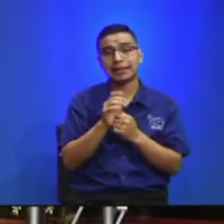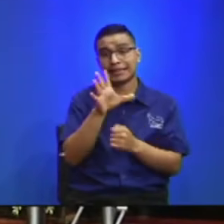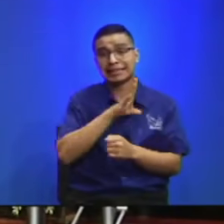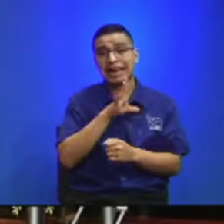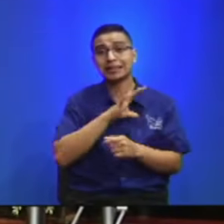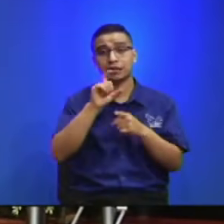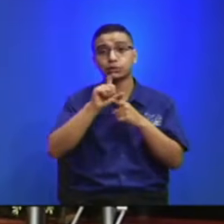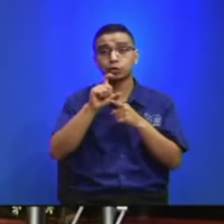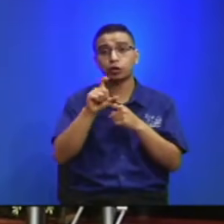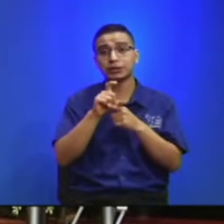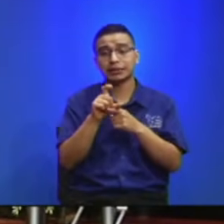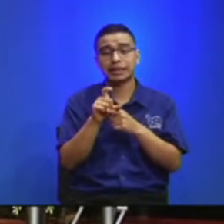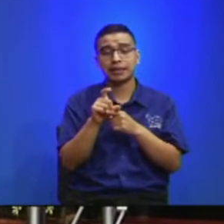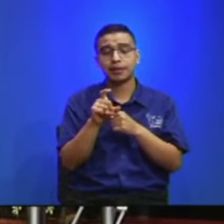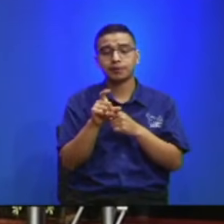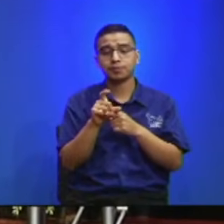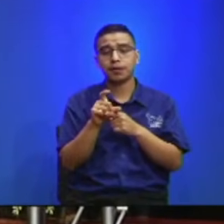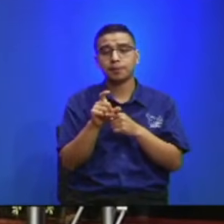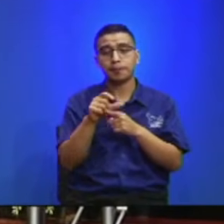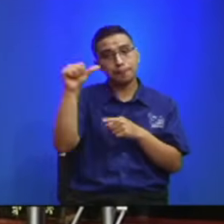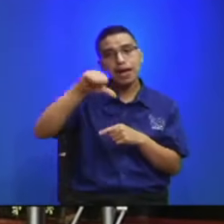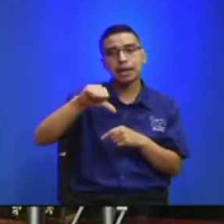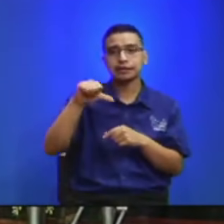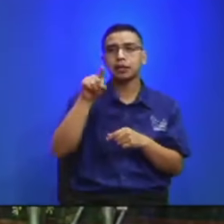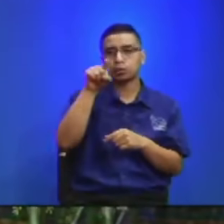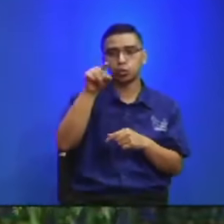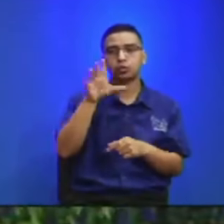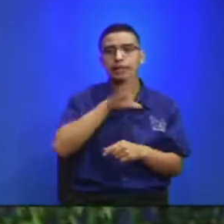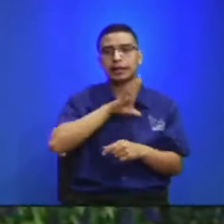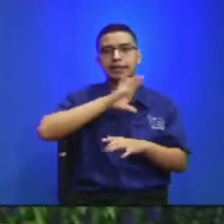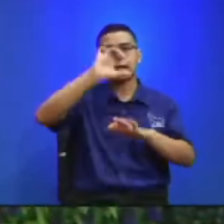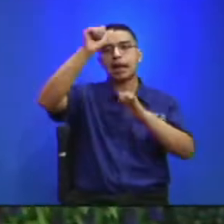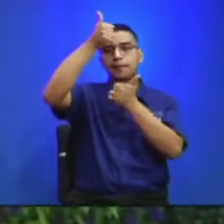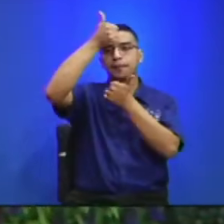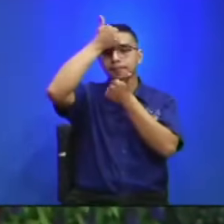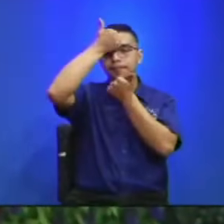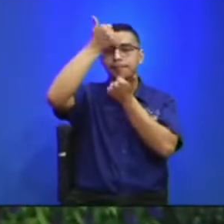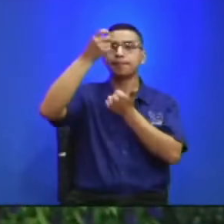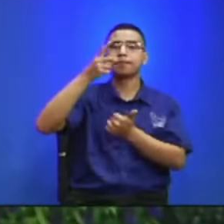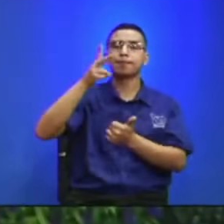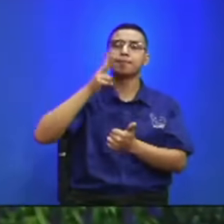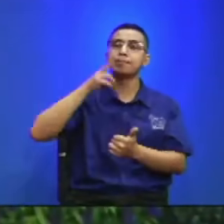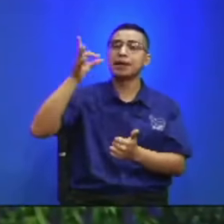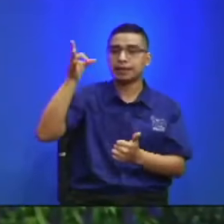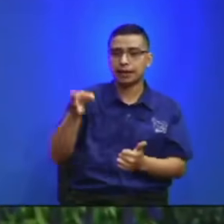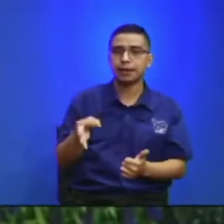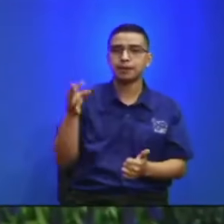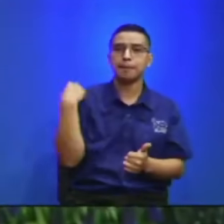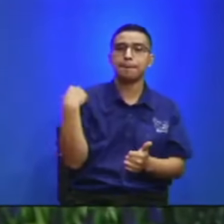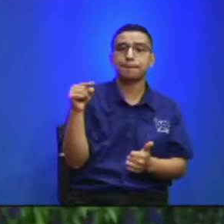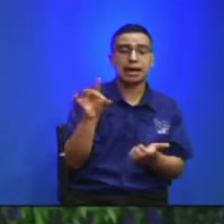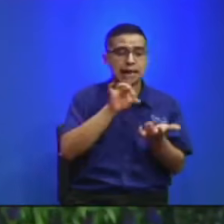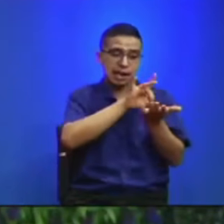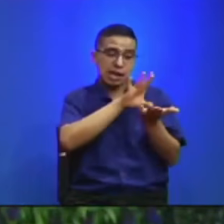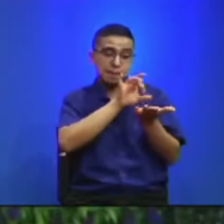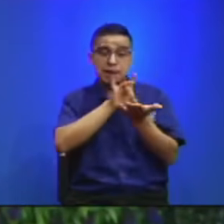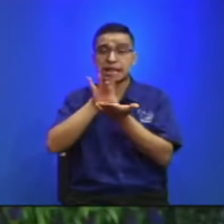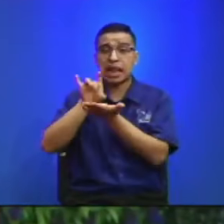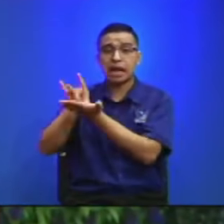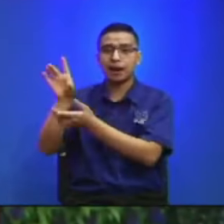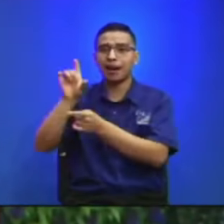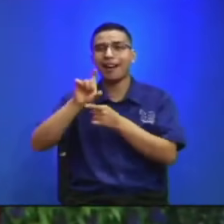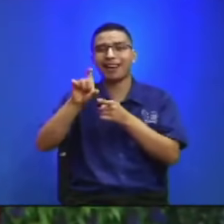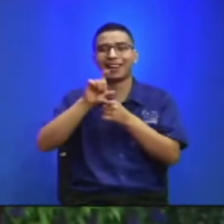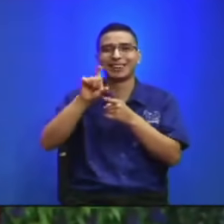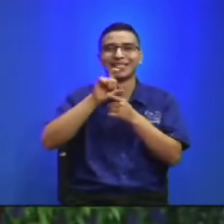yo lo primero que tiene que hacer es a no no no no esto no puede estar aquí te lo tenemos que quitar pero como si éstos son mis tamales